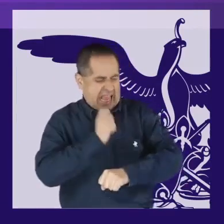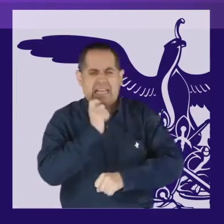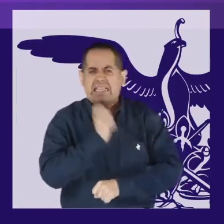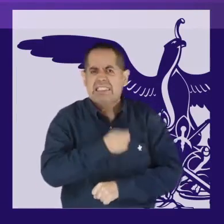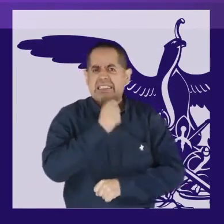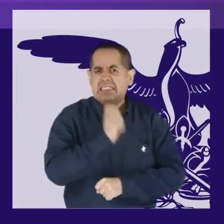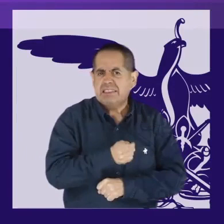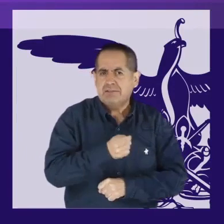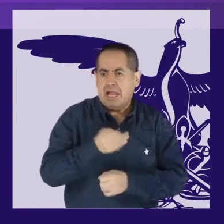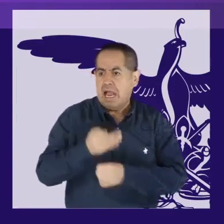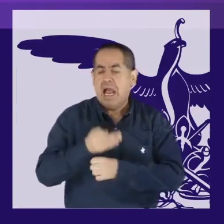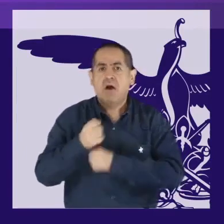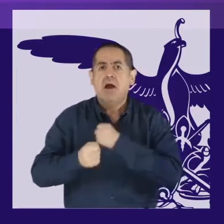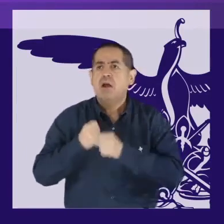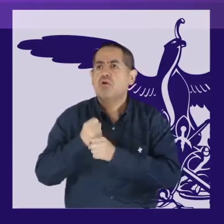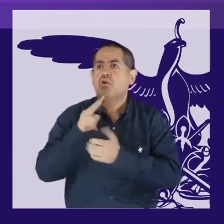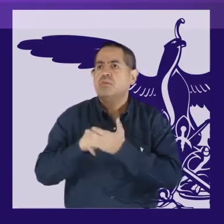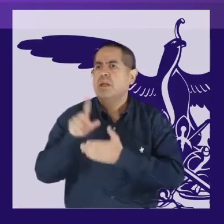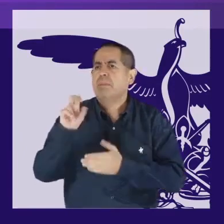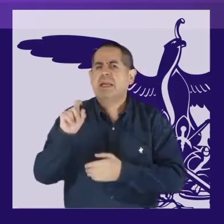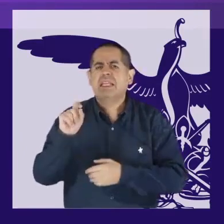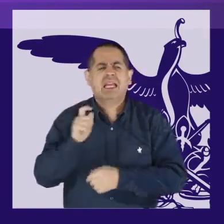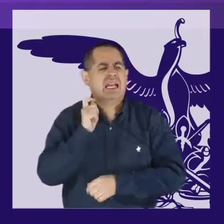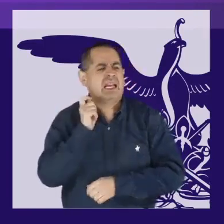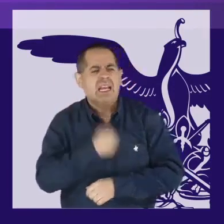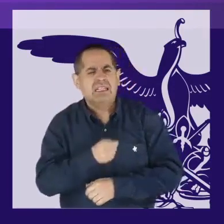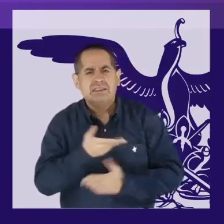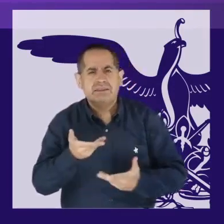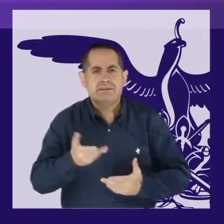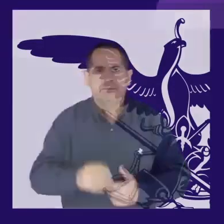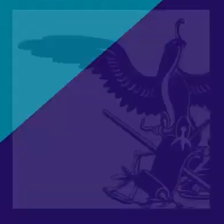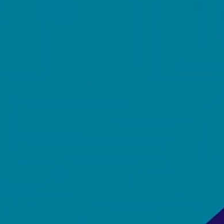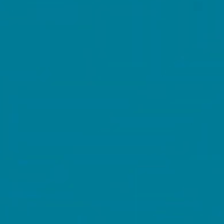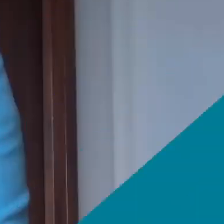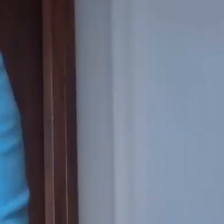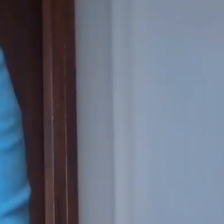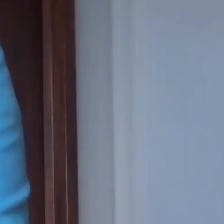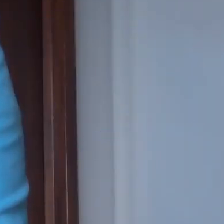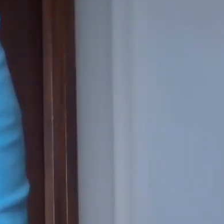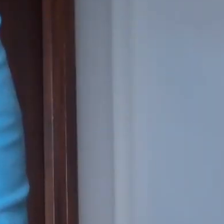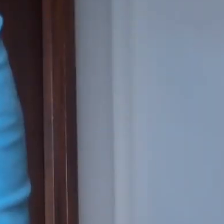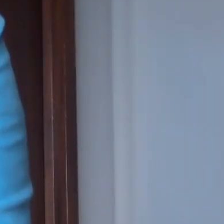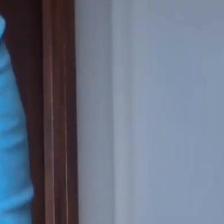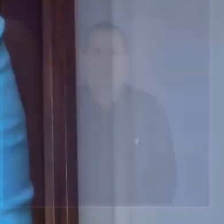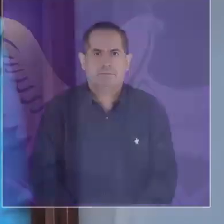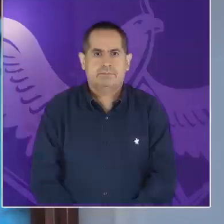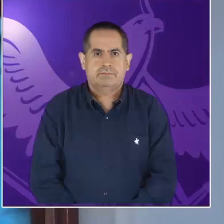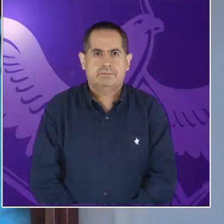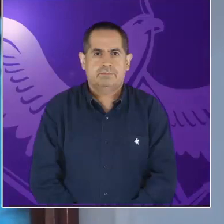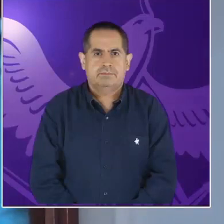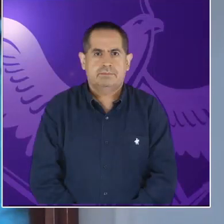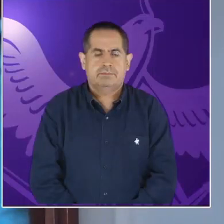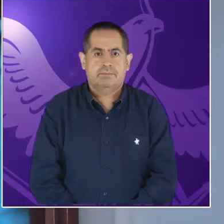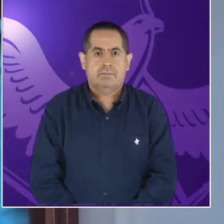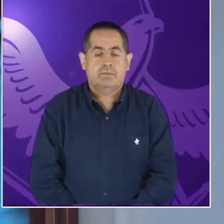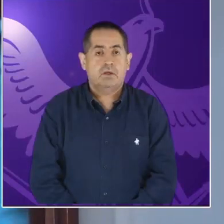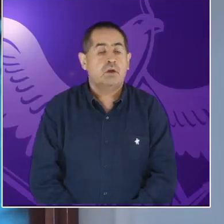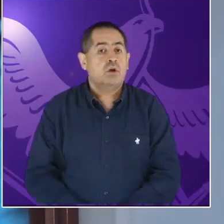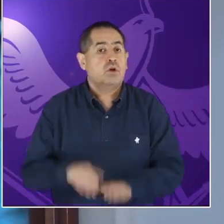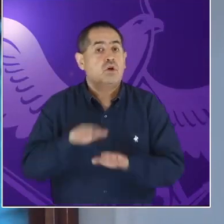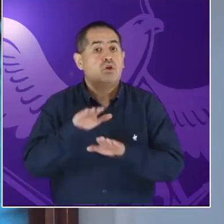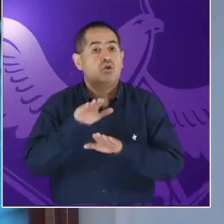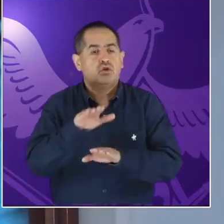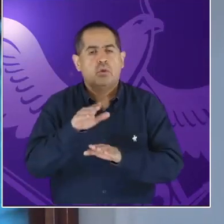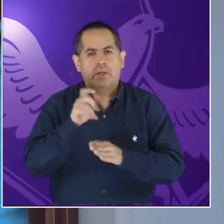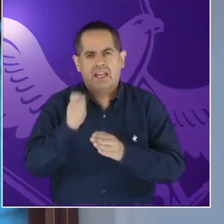podemos definir a la familia en pleno 2020? Al respecto, hay que señalar que la